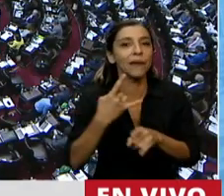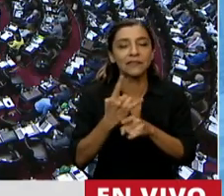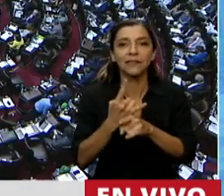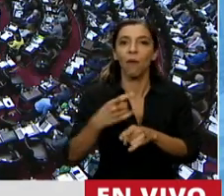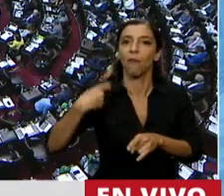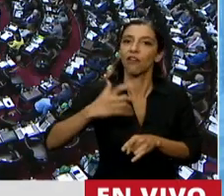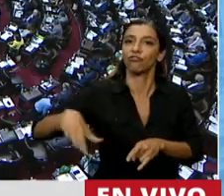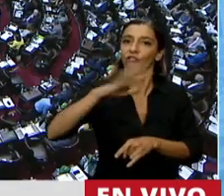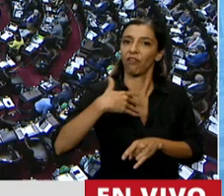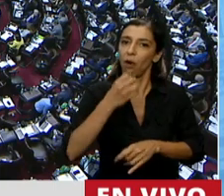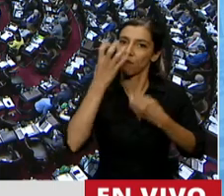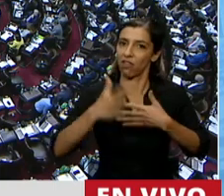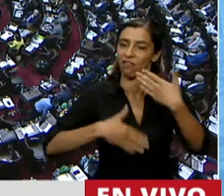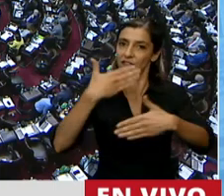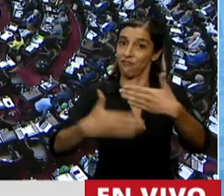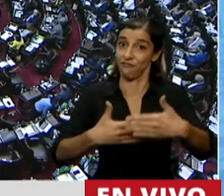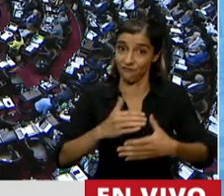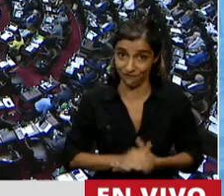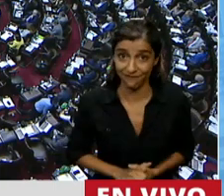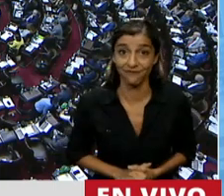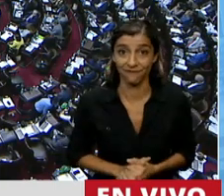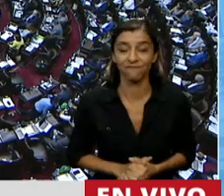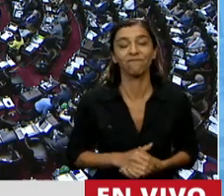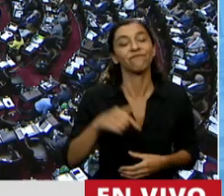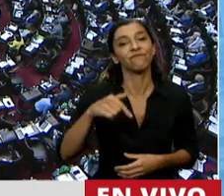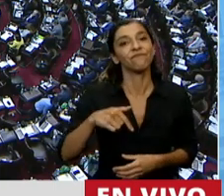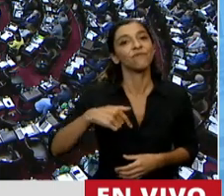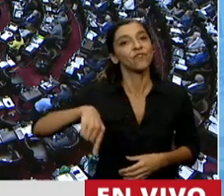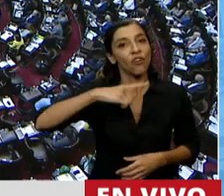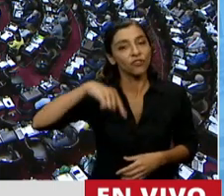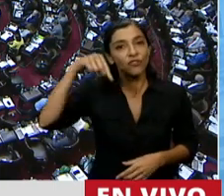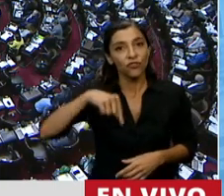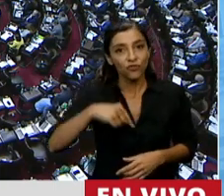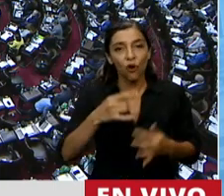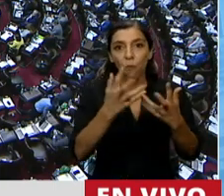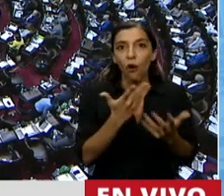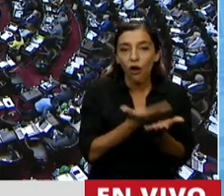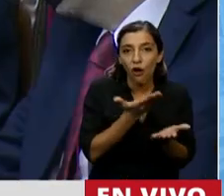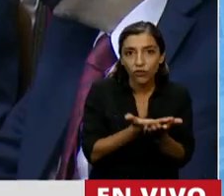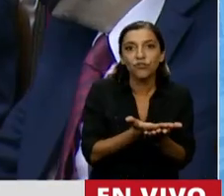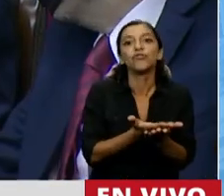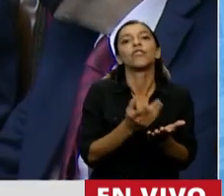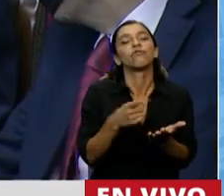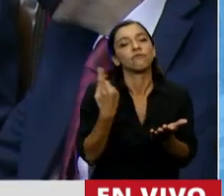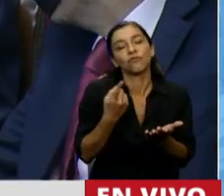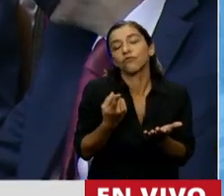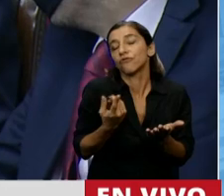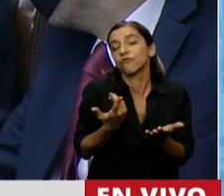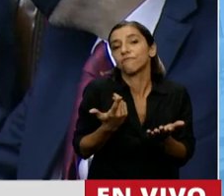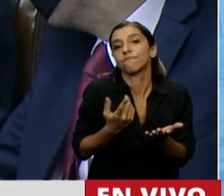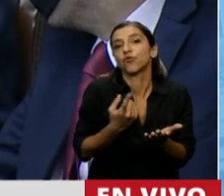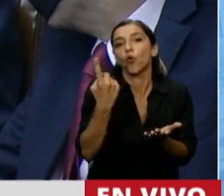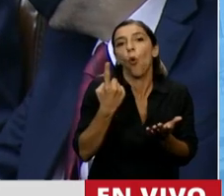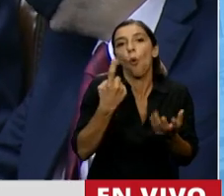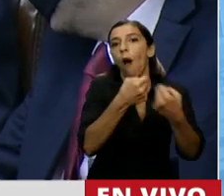sociedad. Estamos dando tratamiento a un proyecto de ley sobre el que no tenemos una posición uniforme, que es